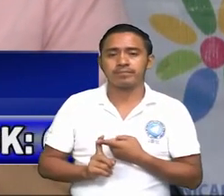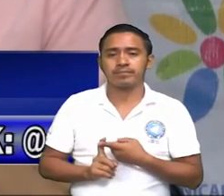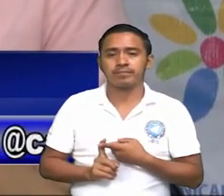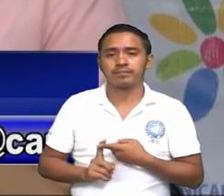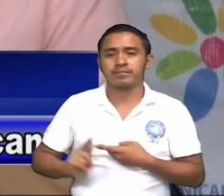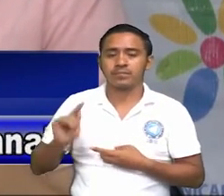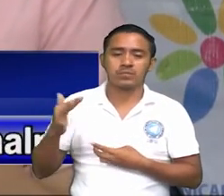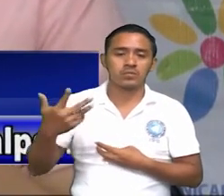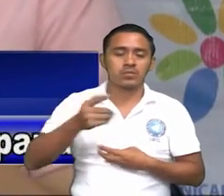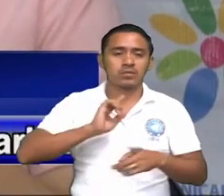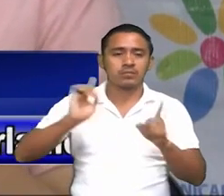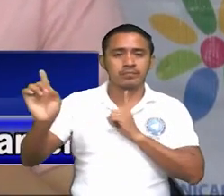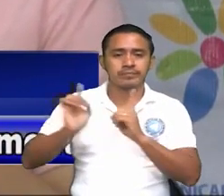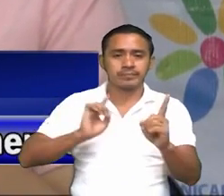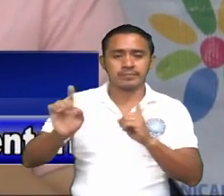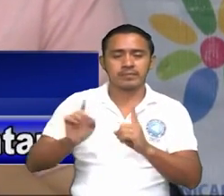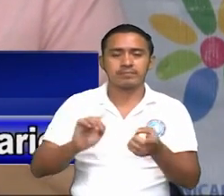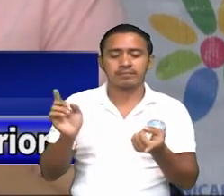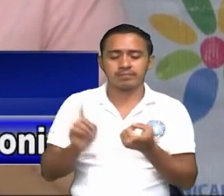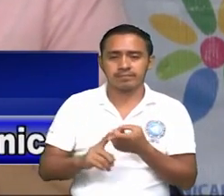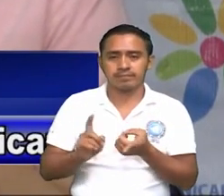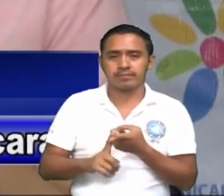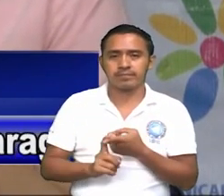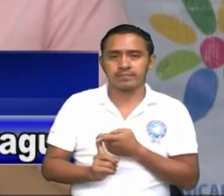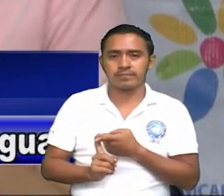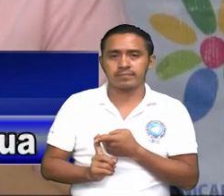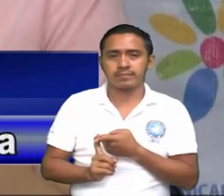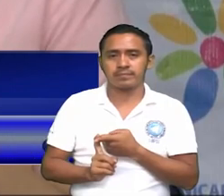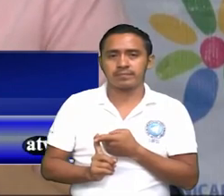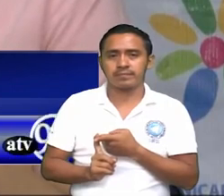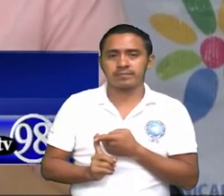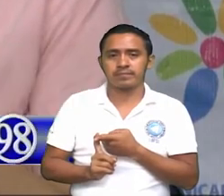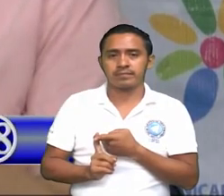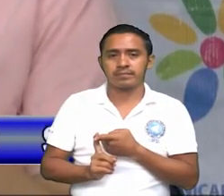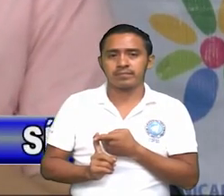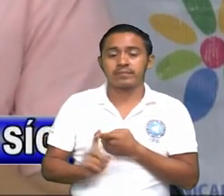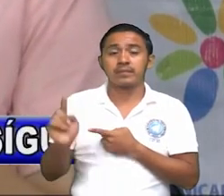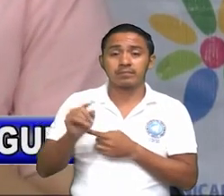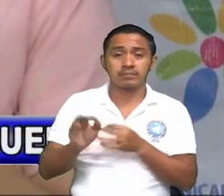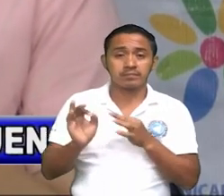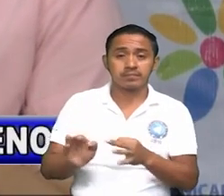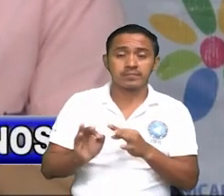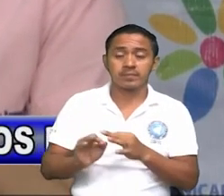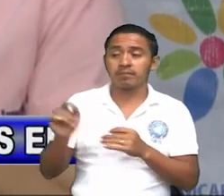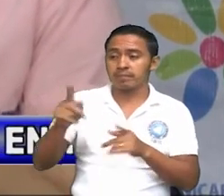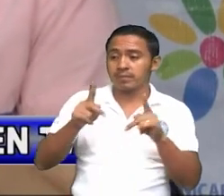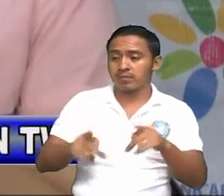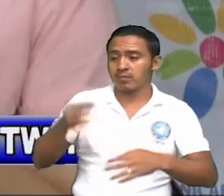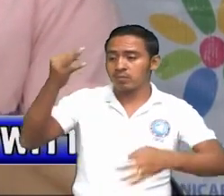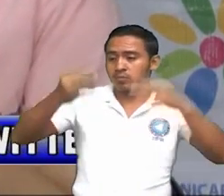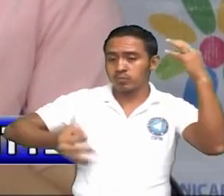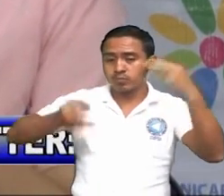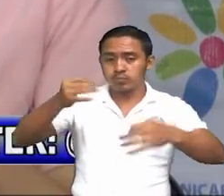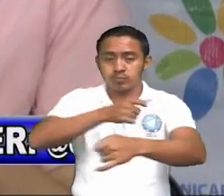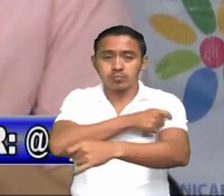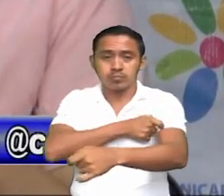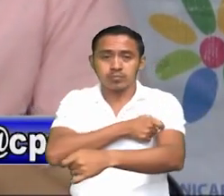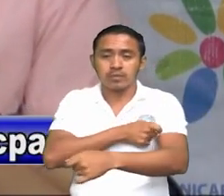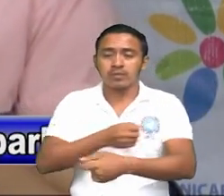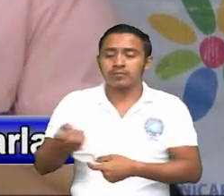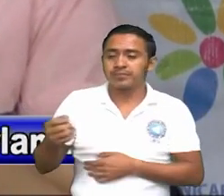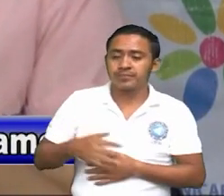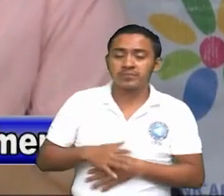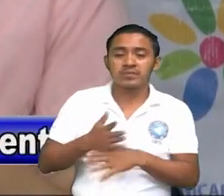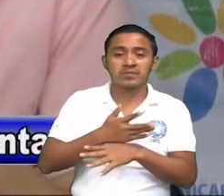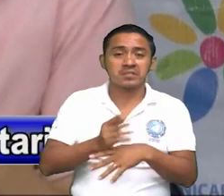todos los certámenes en donde pusieron a disposición del jurado y de toda la familia degustar sus